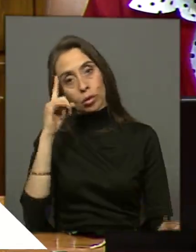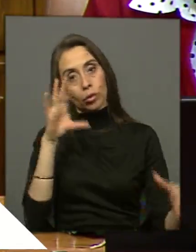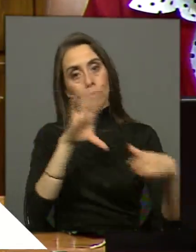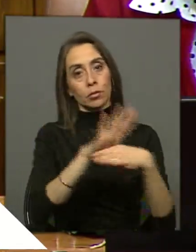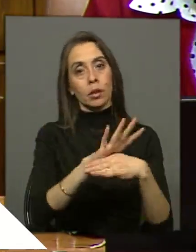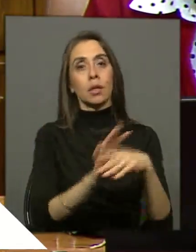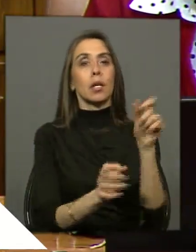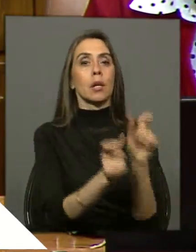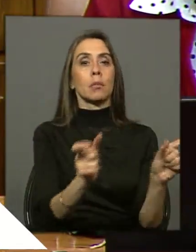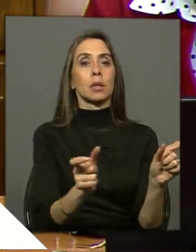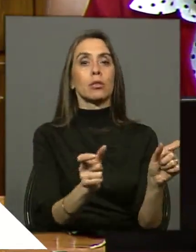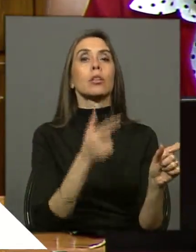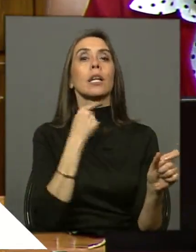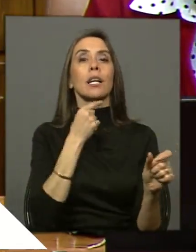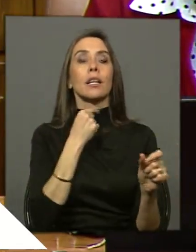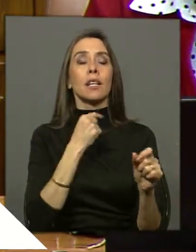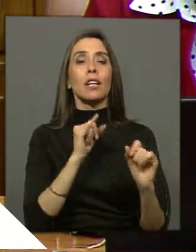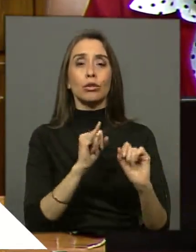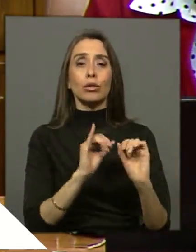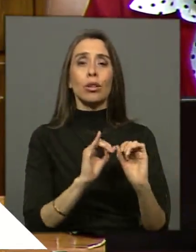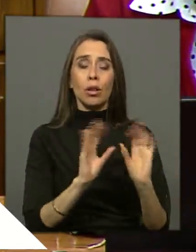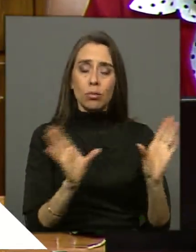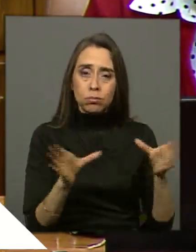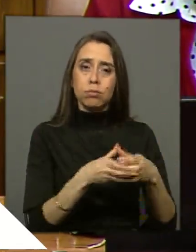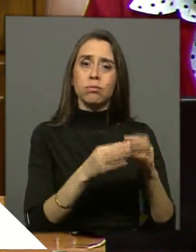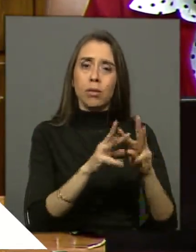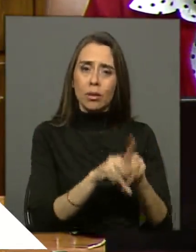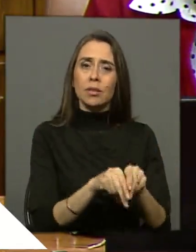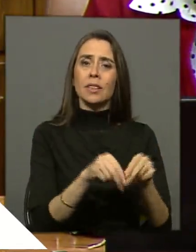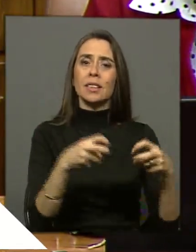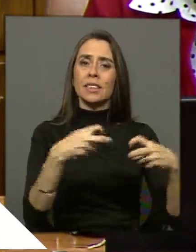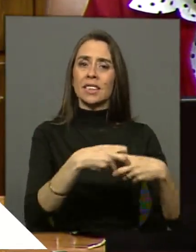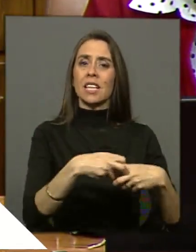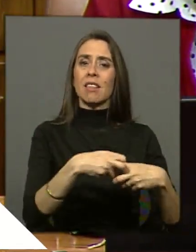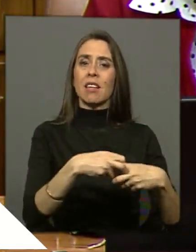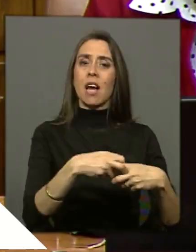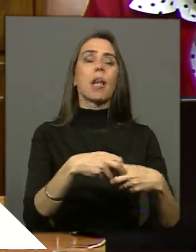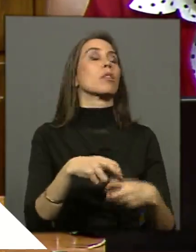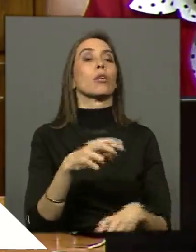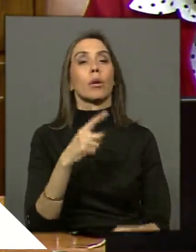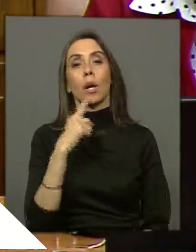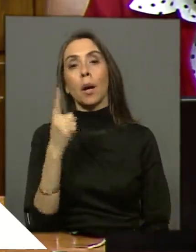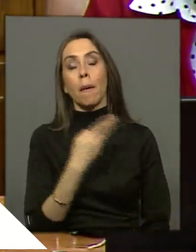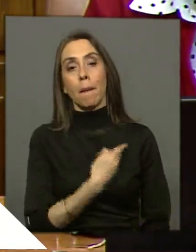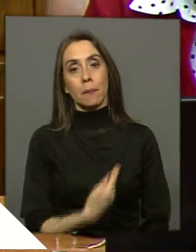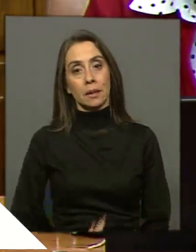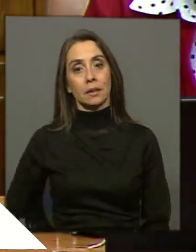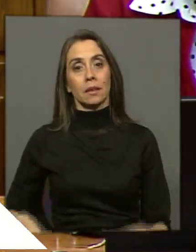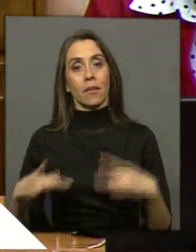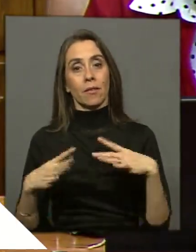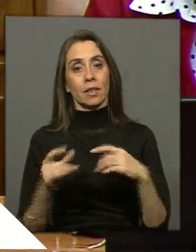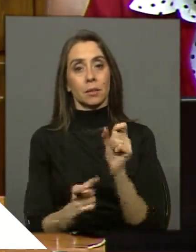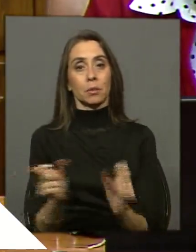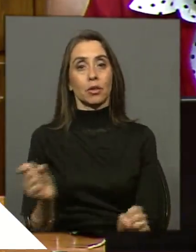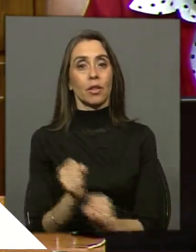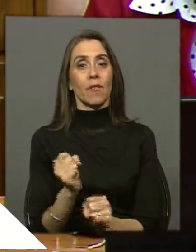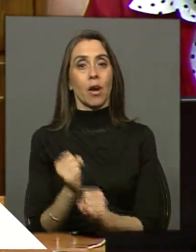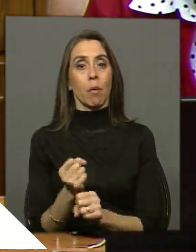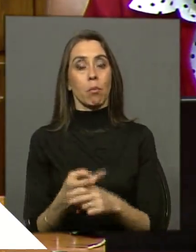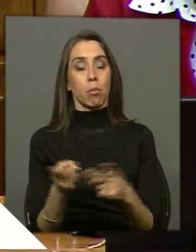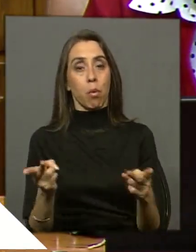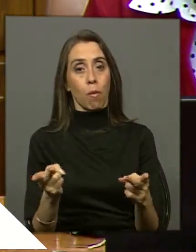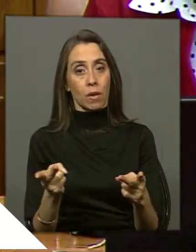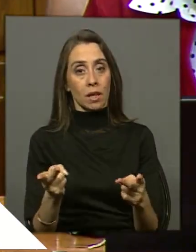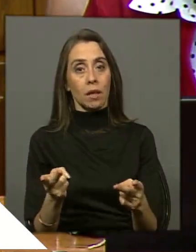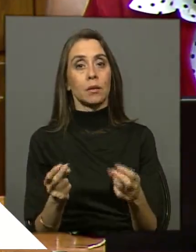quieren formar sindicatos en sus respectivas instituciones. Yo me felicito, señor presidente, por los trabajadores públicos, y